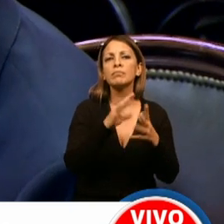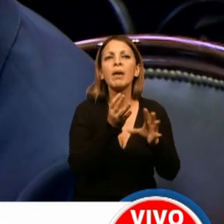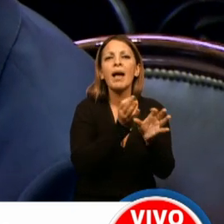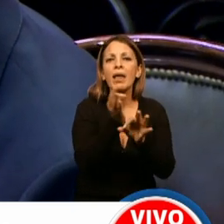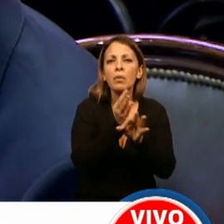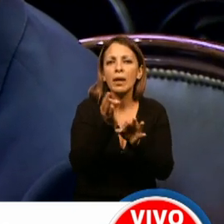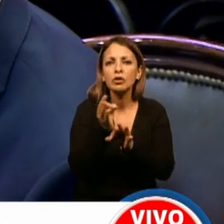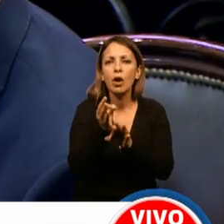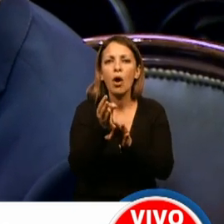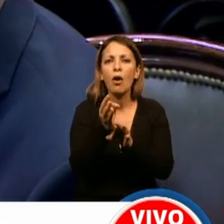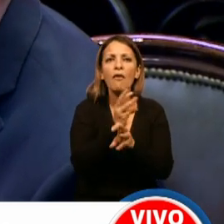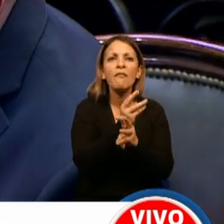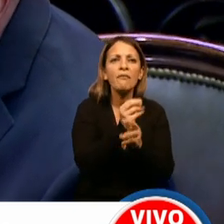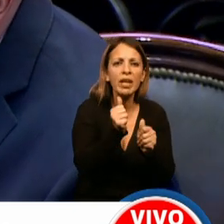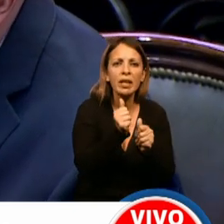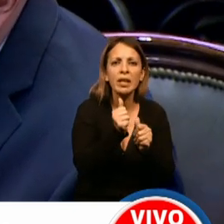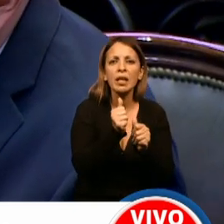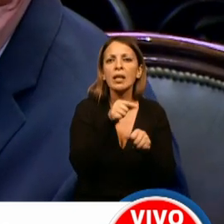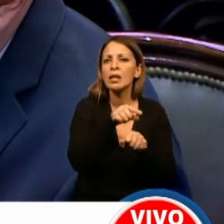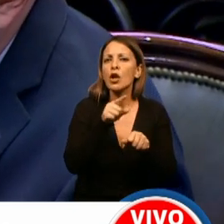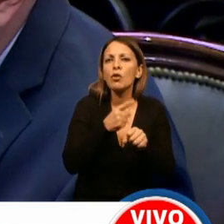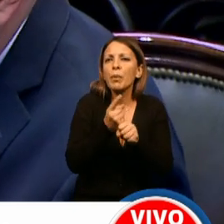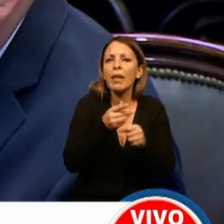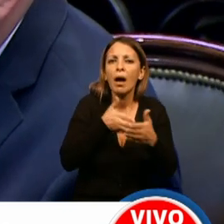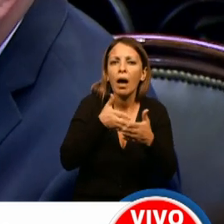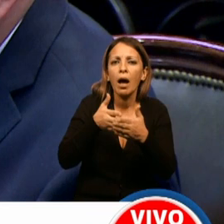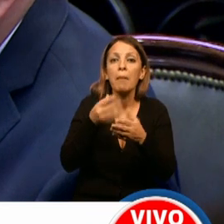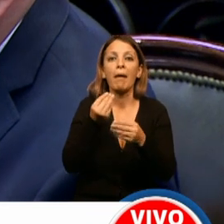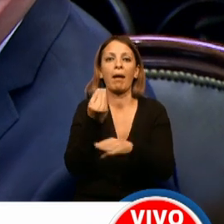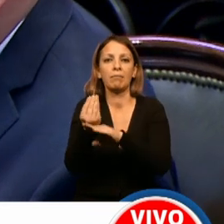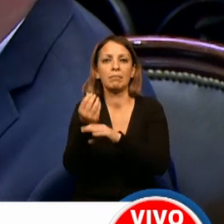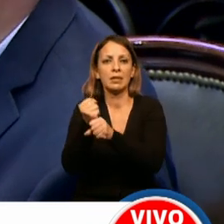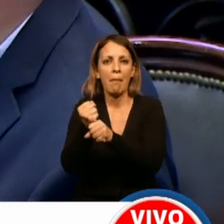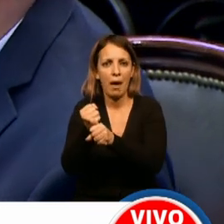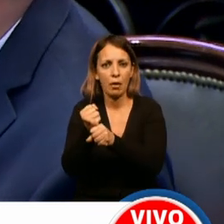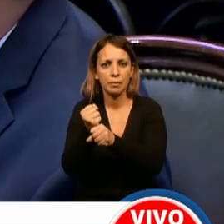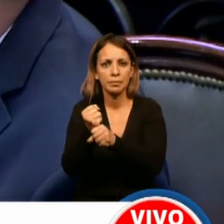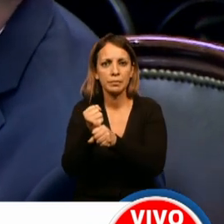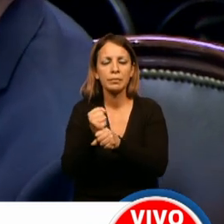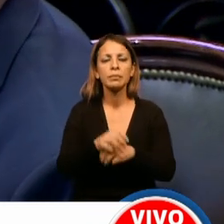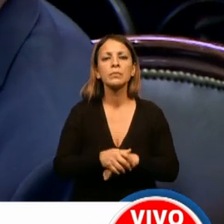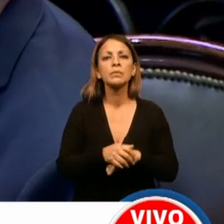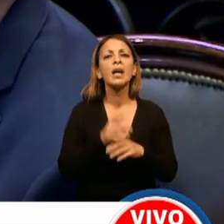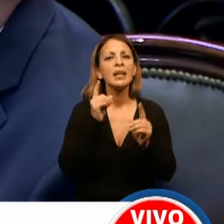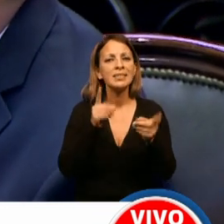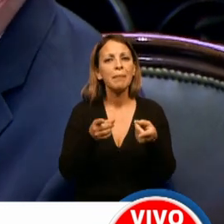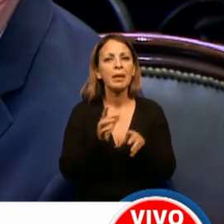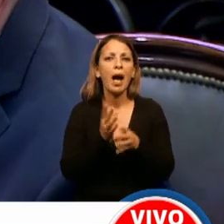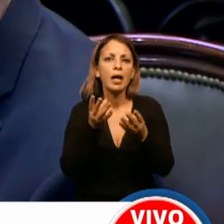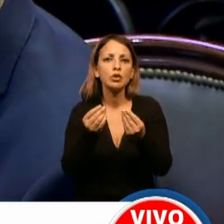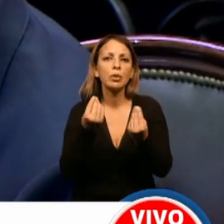no es un obstáculo para el acceso laboral evita también de esta manera obviamente